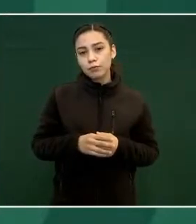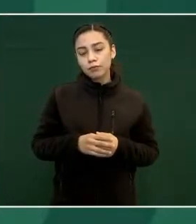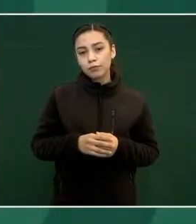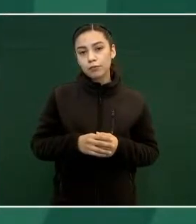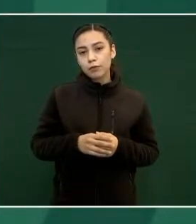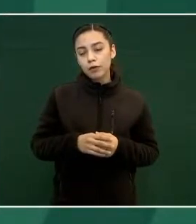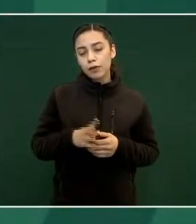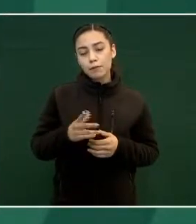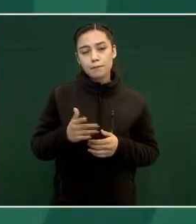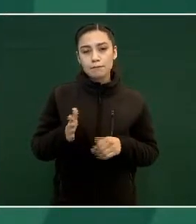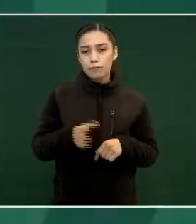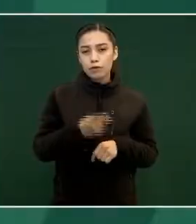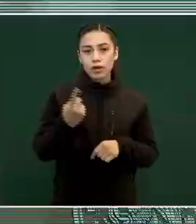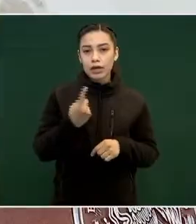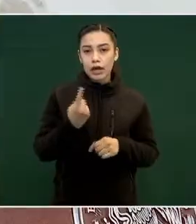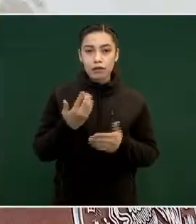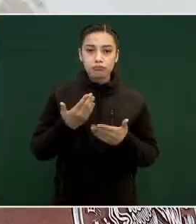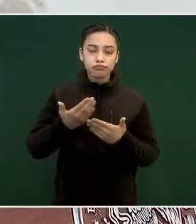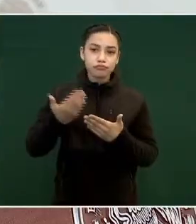ser como eran.